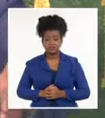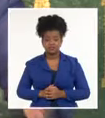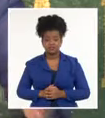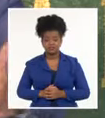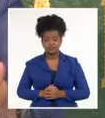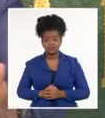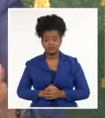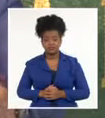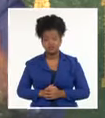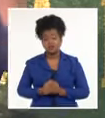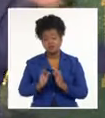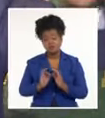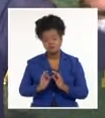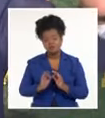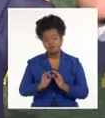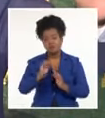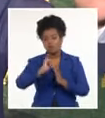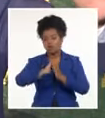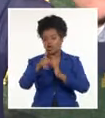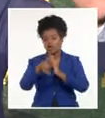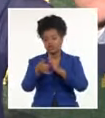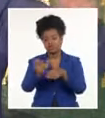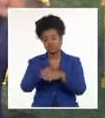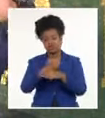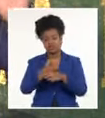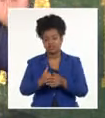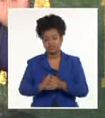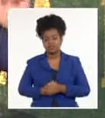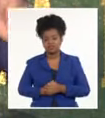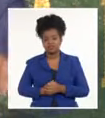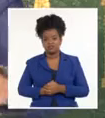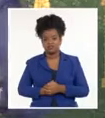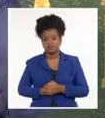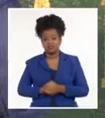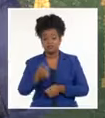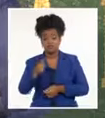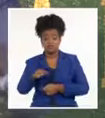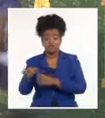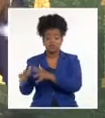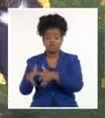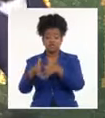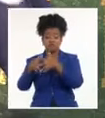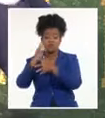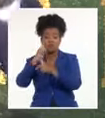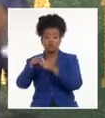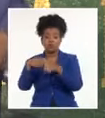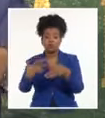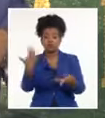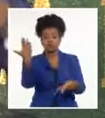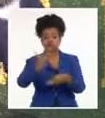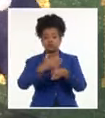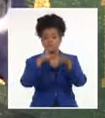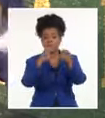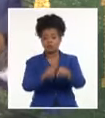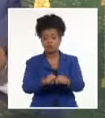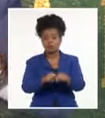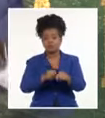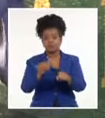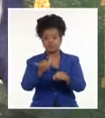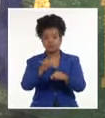tenemos dos proyectos distintos. El de ellos, que pretenden que seamos una colonia, y el nuestro, de respeto a nuestra soberanía, a